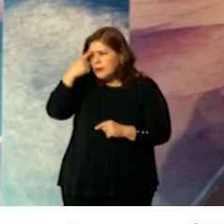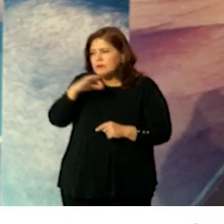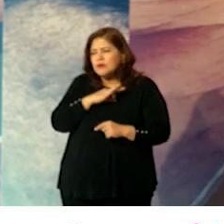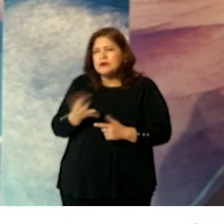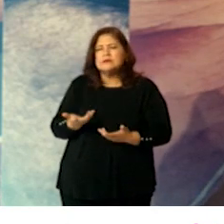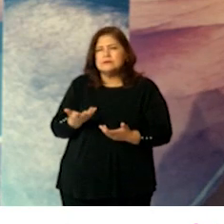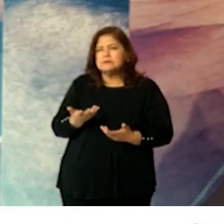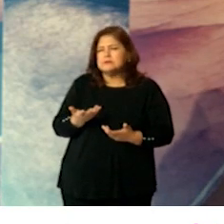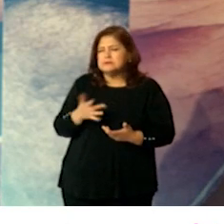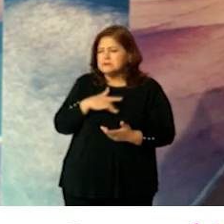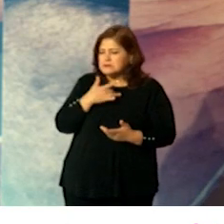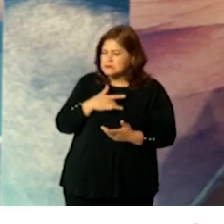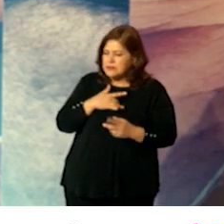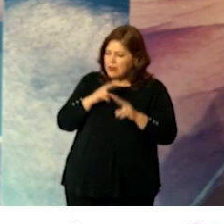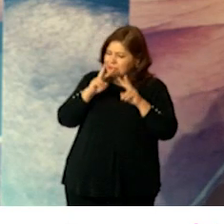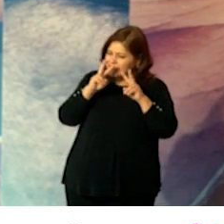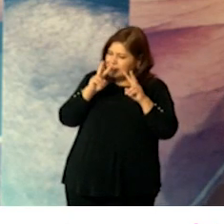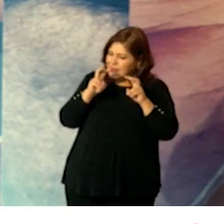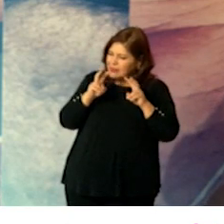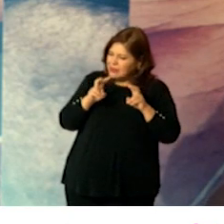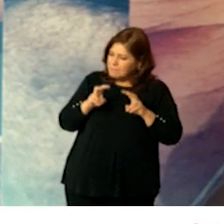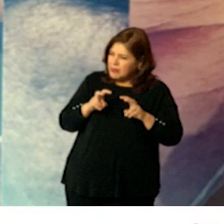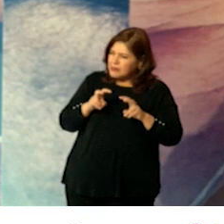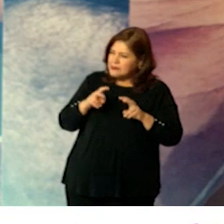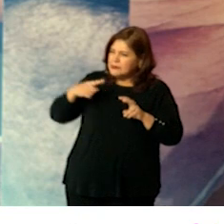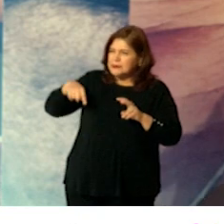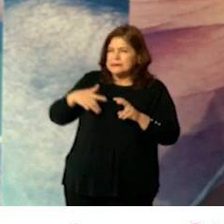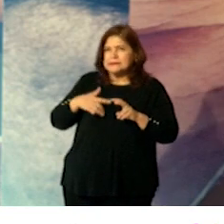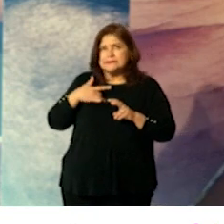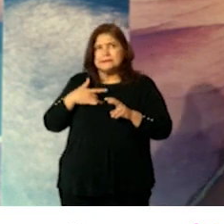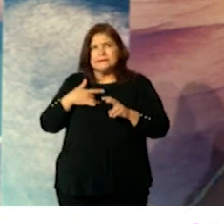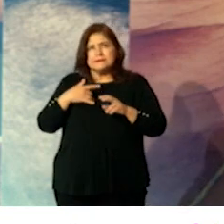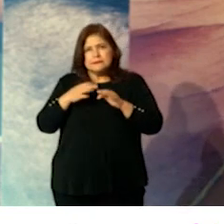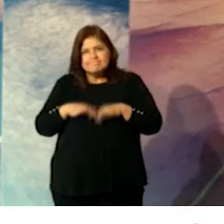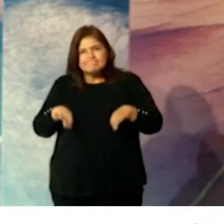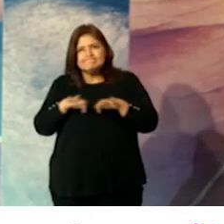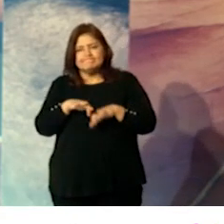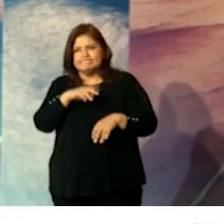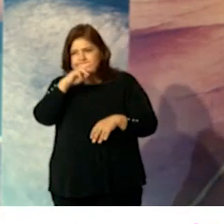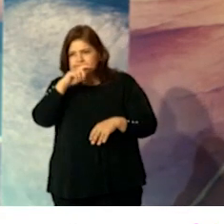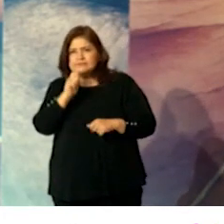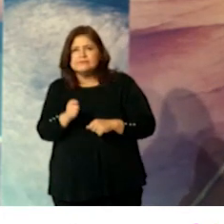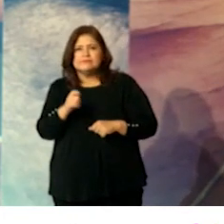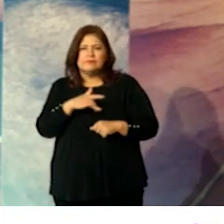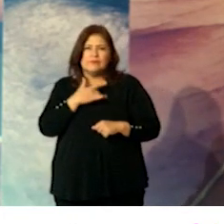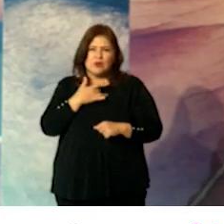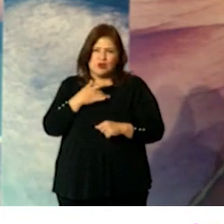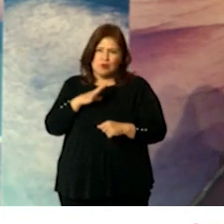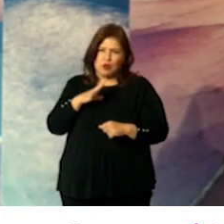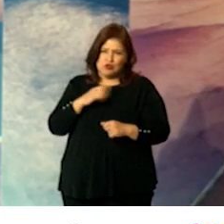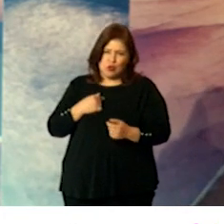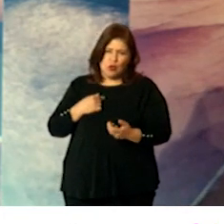más cuáles son esos temas que les interpelan a cada una de ustedes y cómo se involucraron en ellos. Sé que puede ser